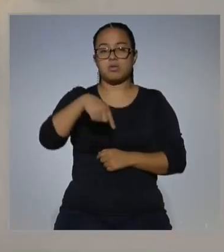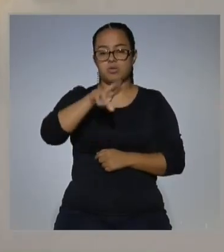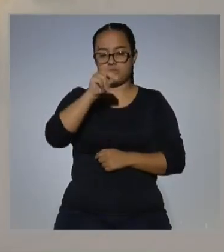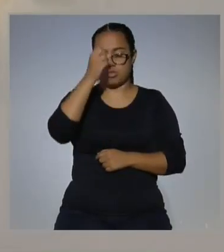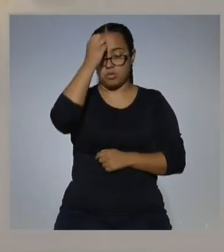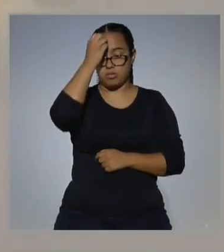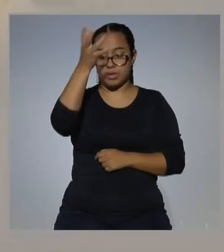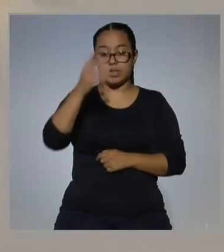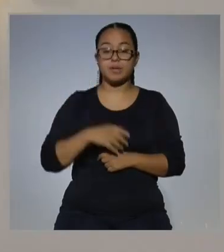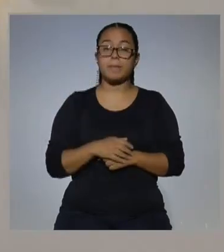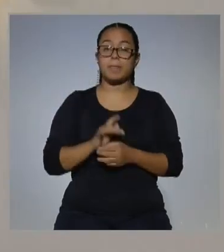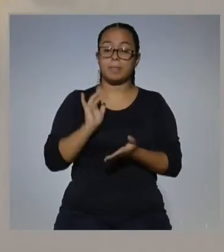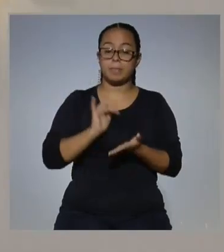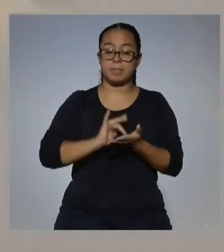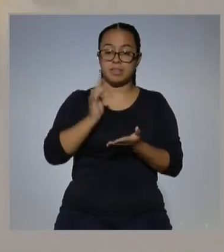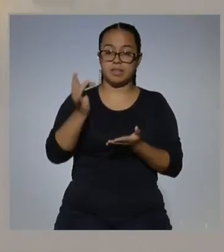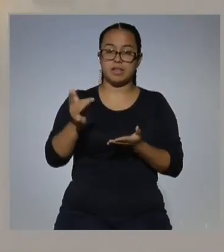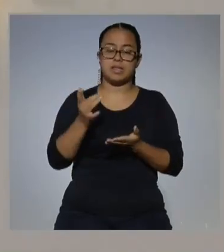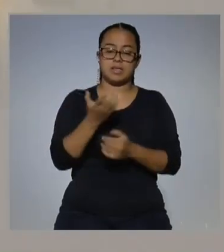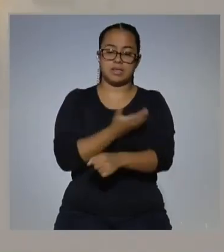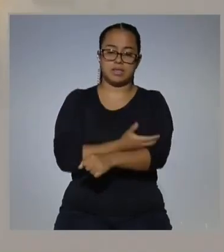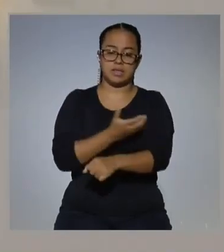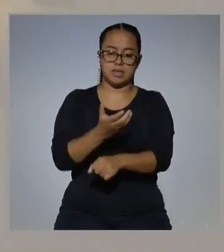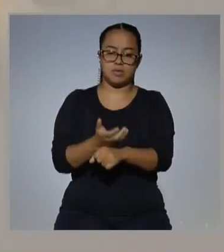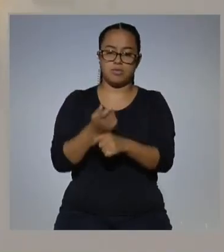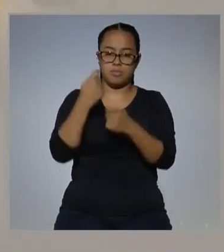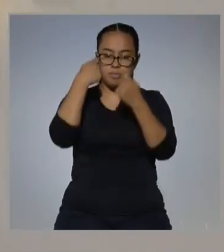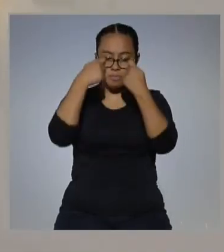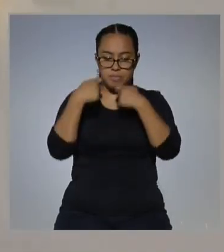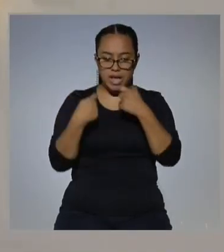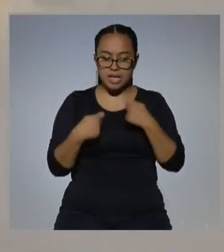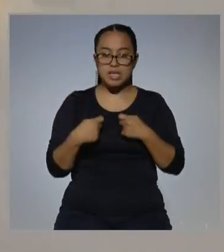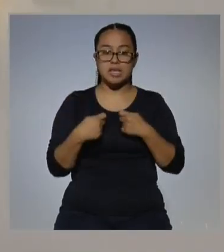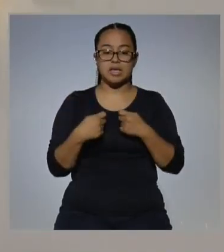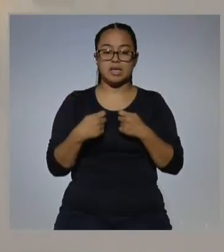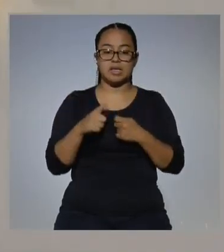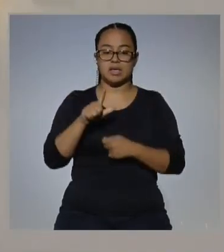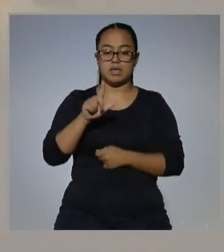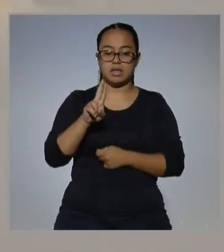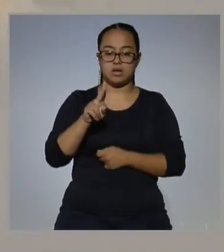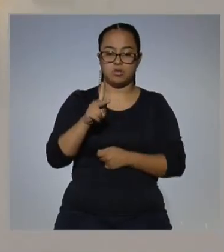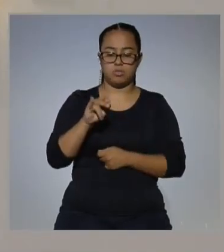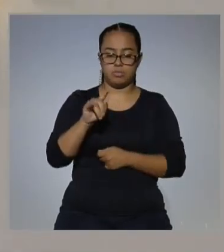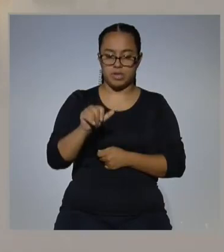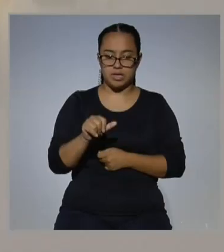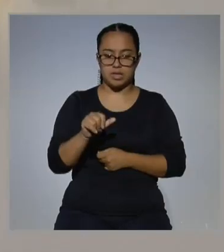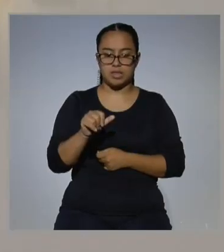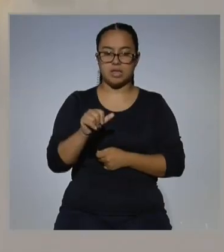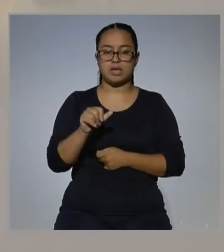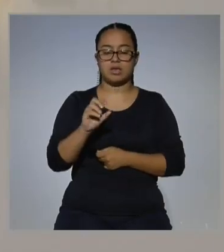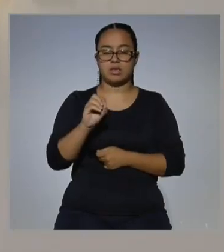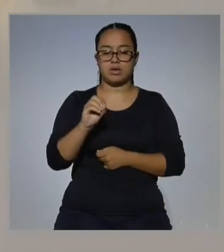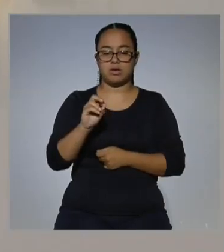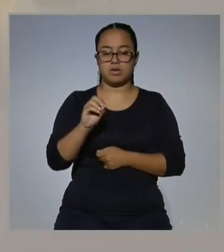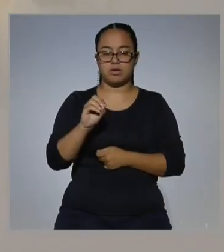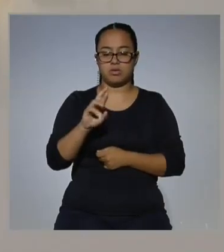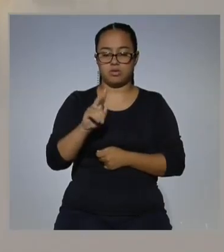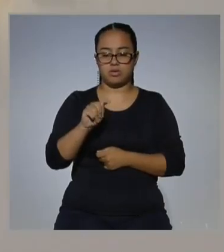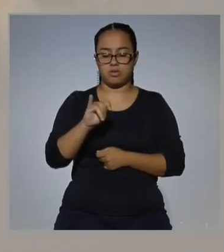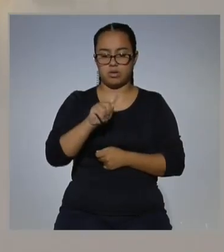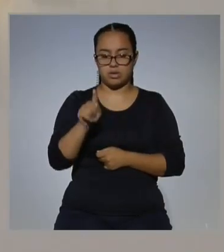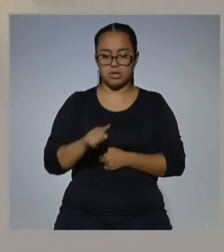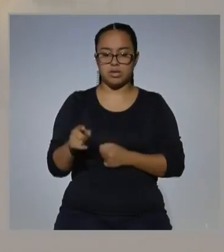Queremos agradecer a nuestras compañeras de maquillaje, a Lupita Ortiz,